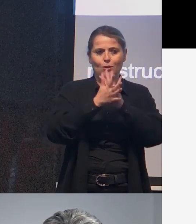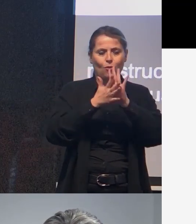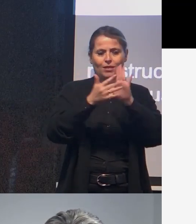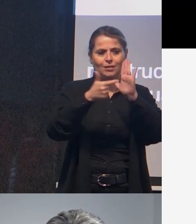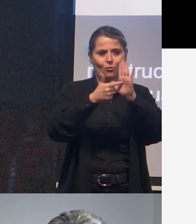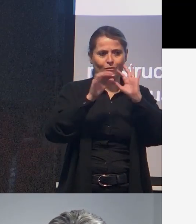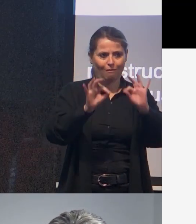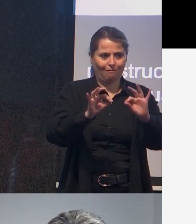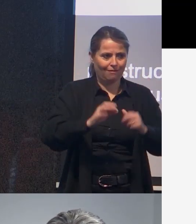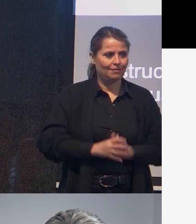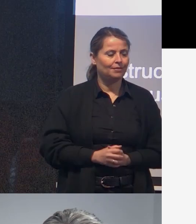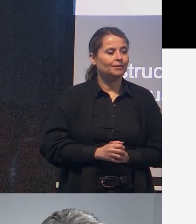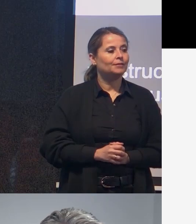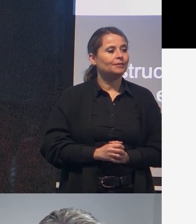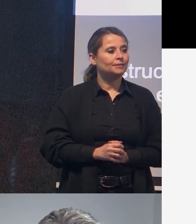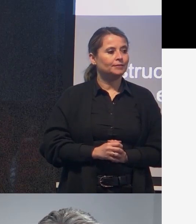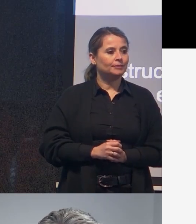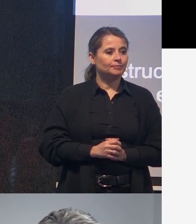sitio.